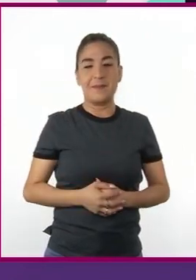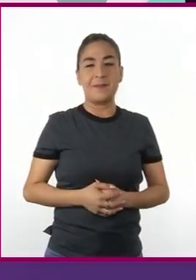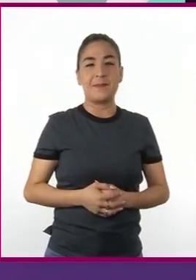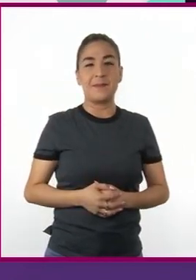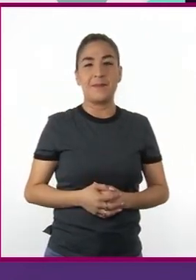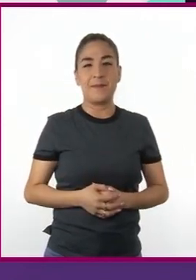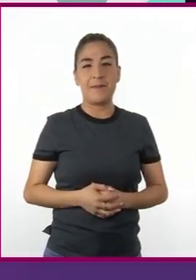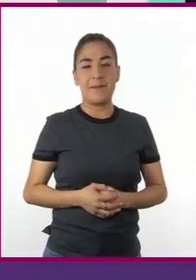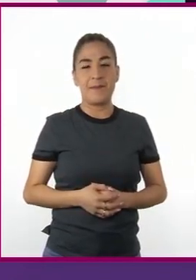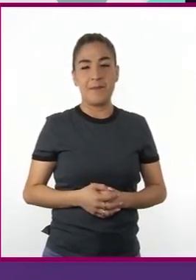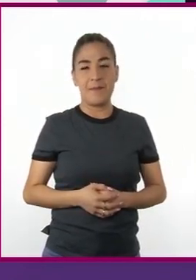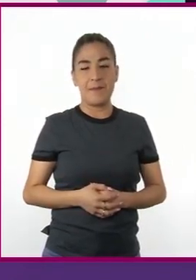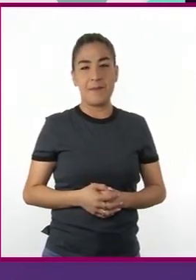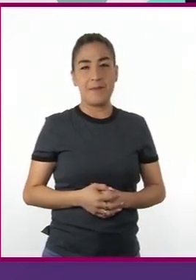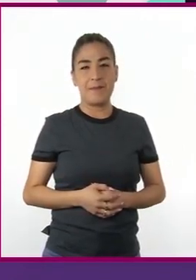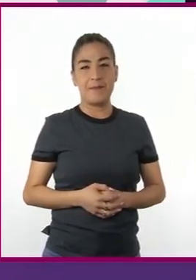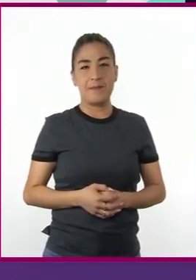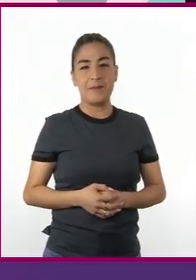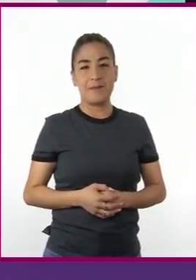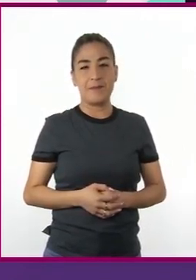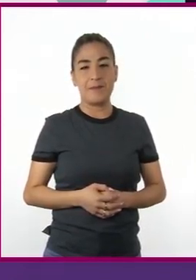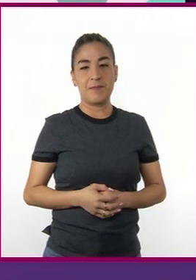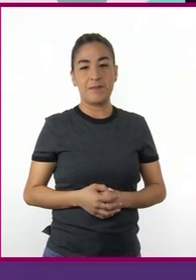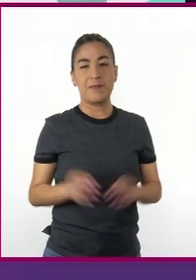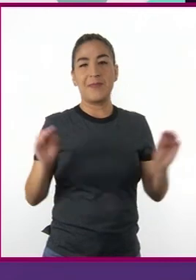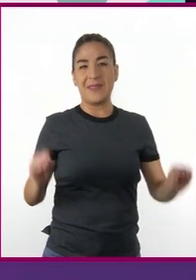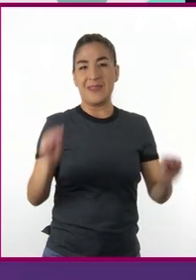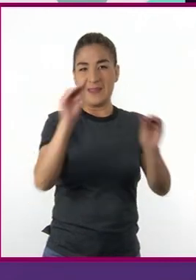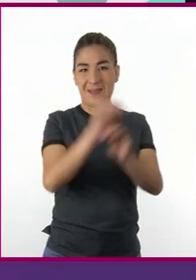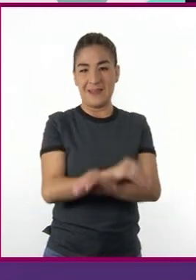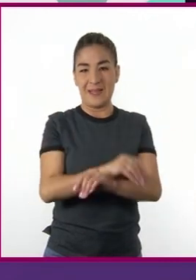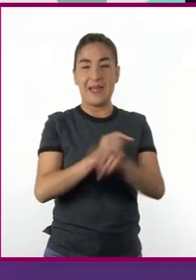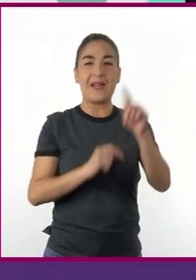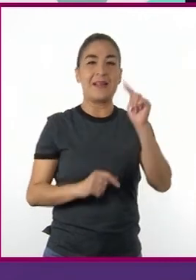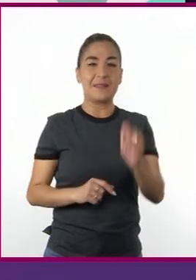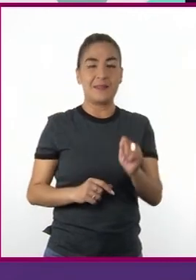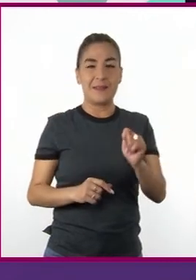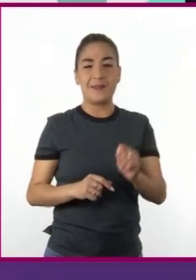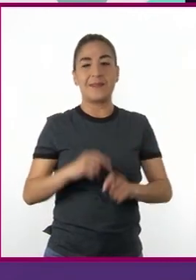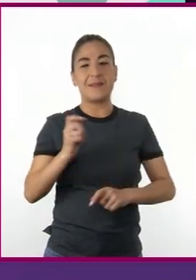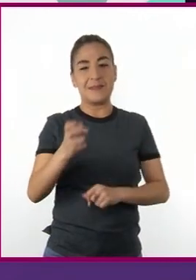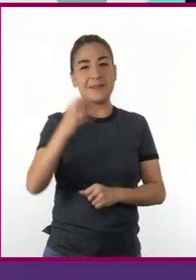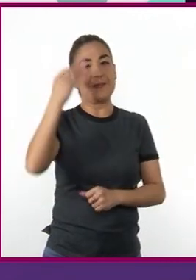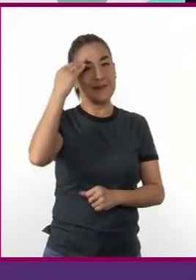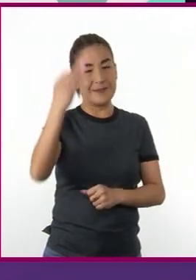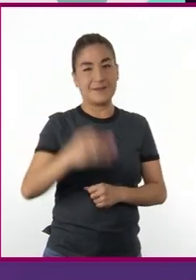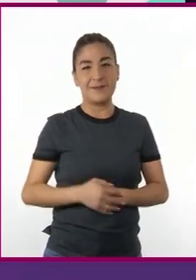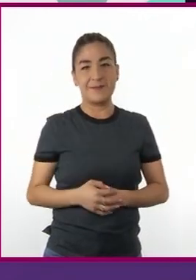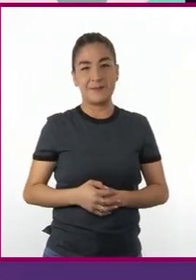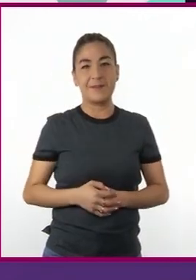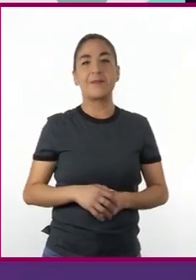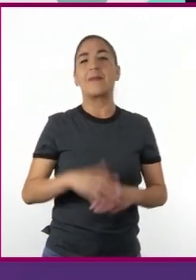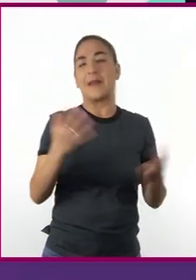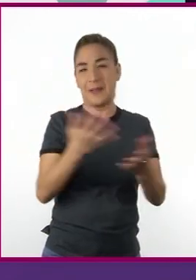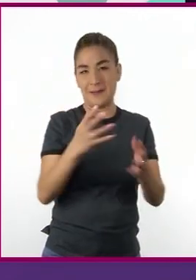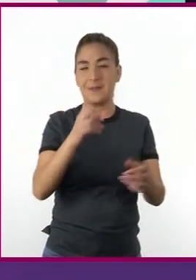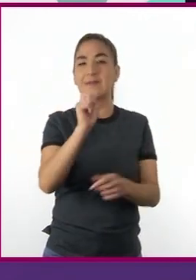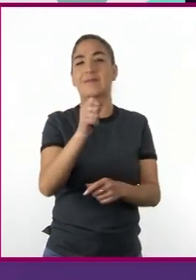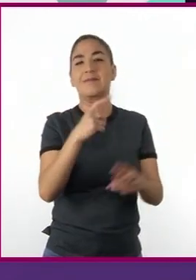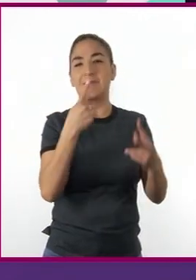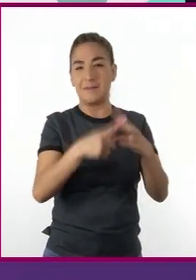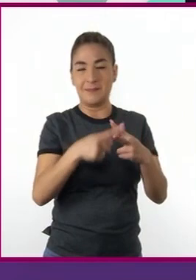Lo sustituimos en la ecuación en el lugar de la t del tiempo y realizamos las